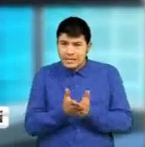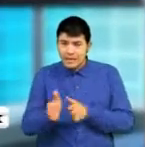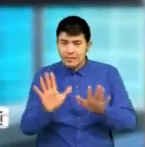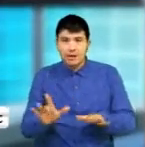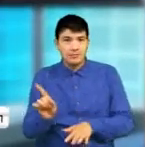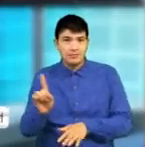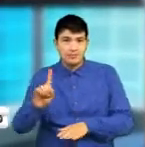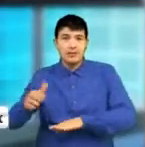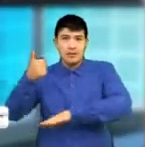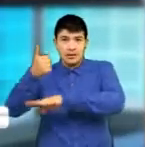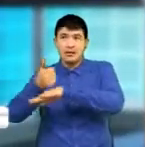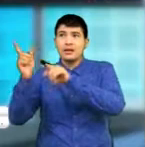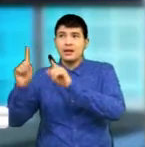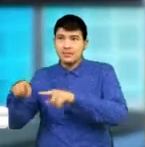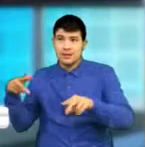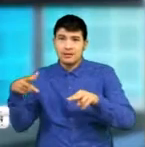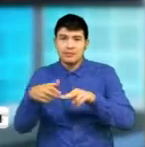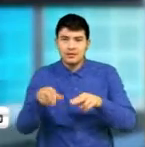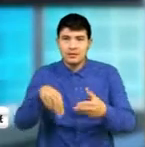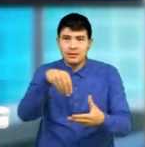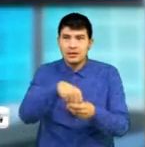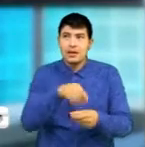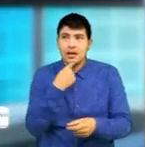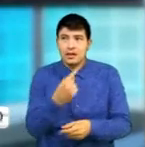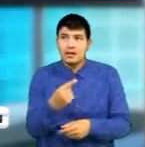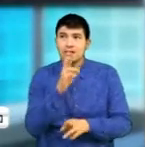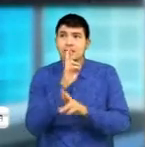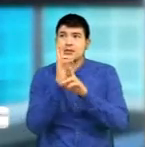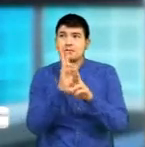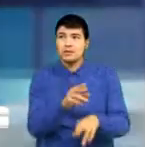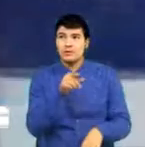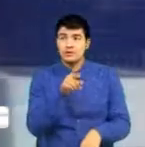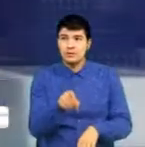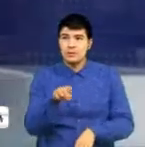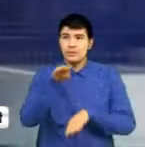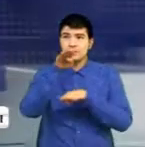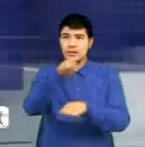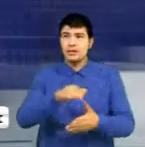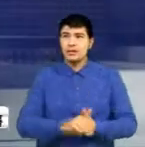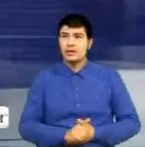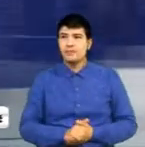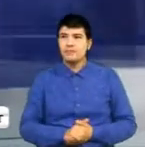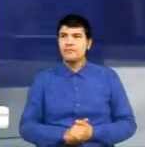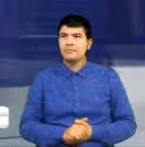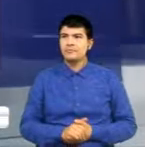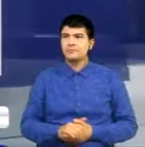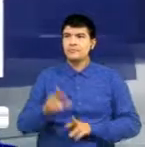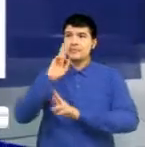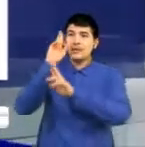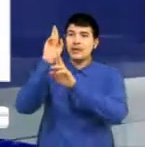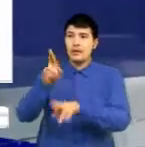gerente del canal también intervino en esta discusión y le respondió al representante. Representante, nos